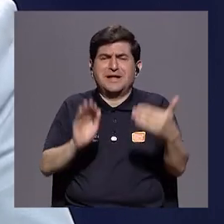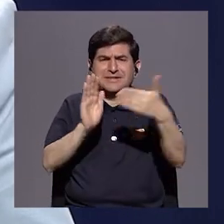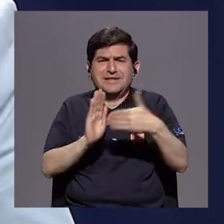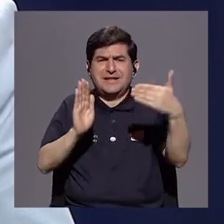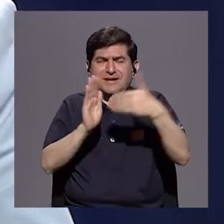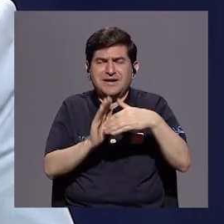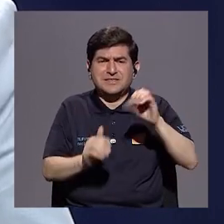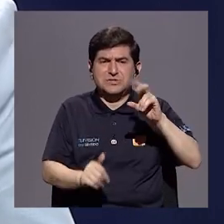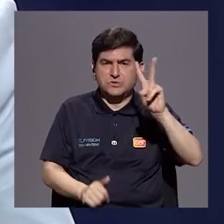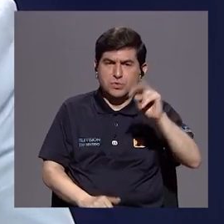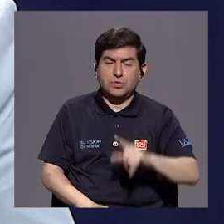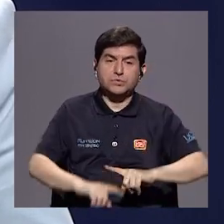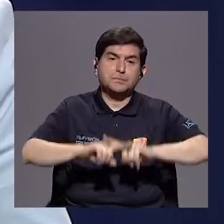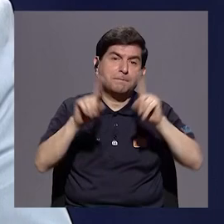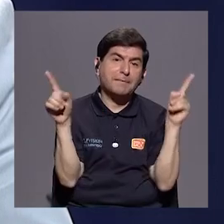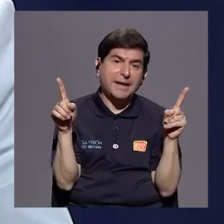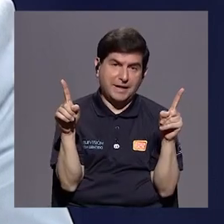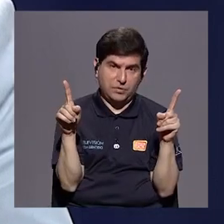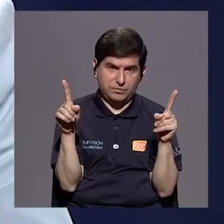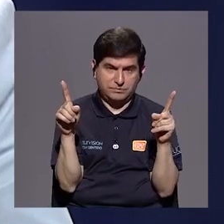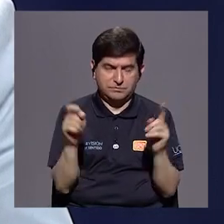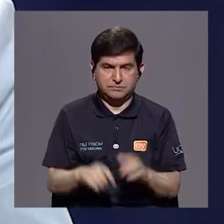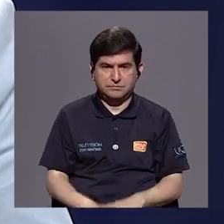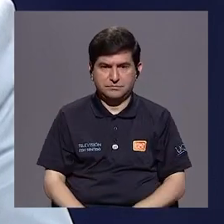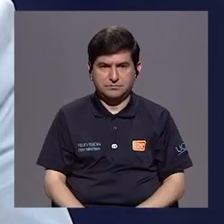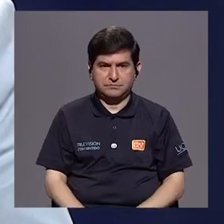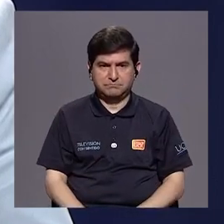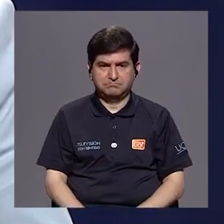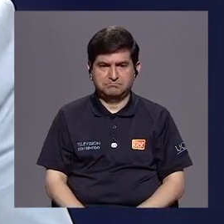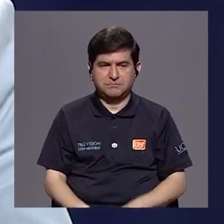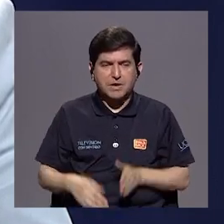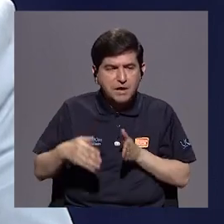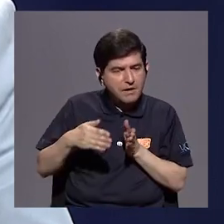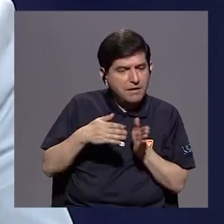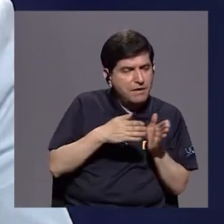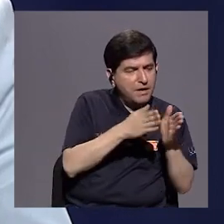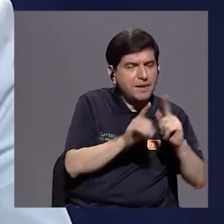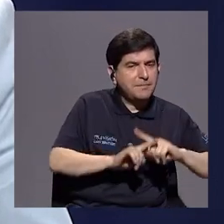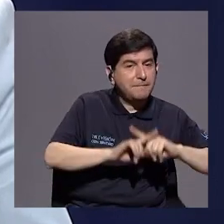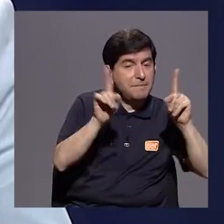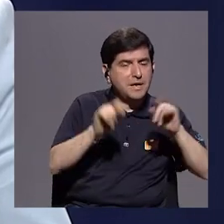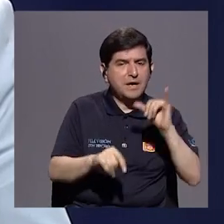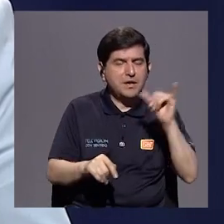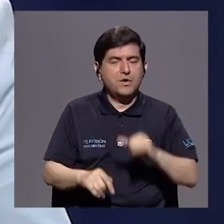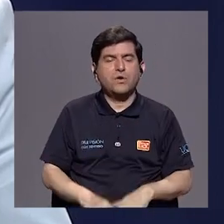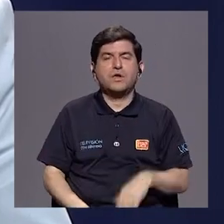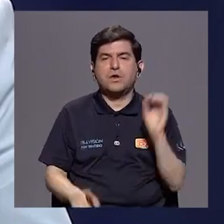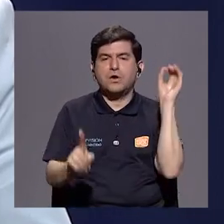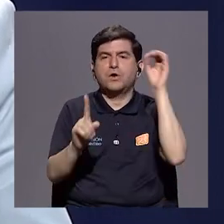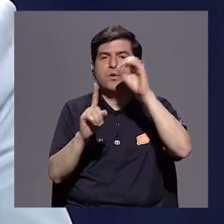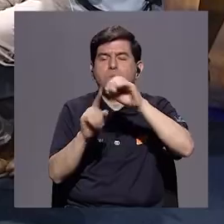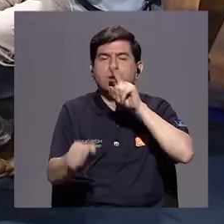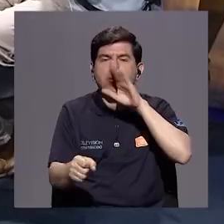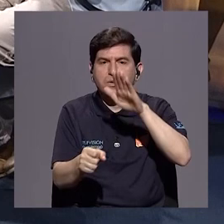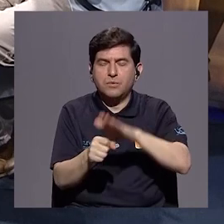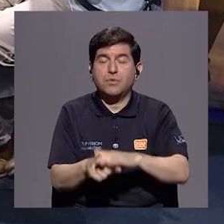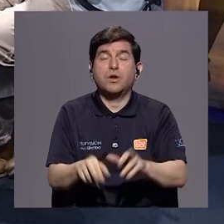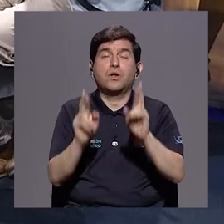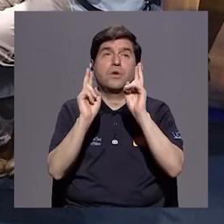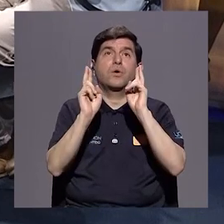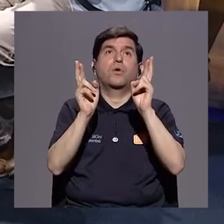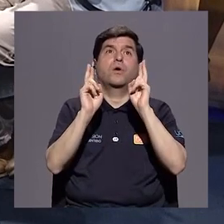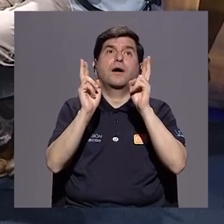la huella de carbono pero vamos podemos tomar una vereda distinta y llegar al mismo lugar que es